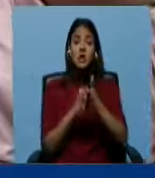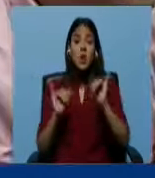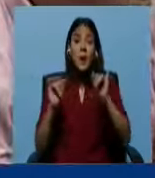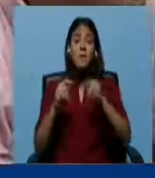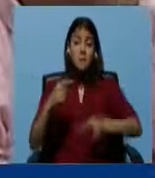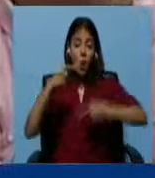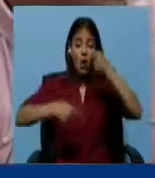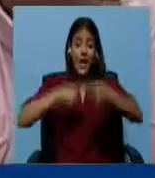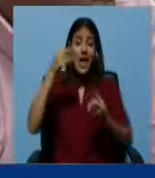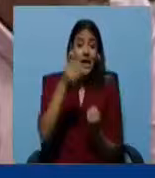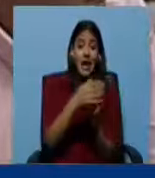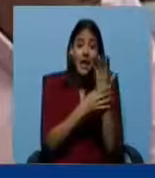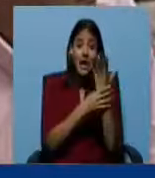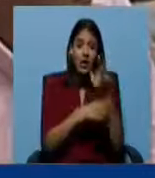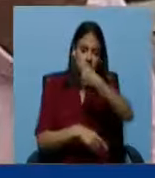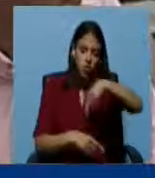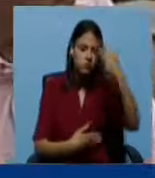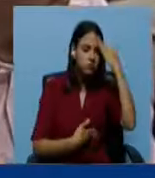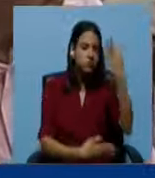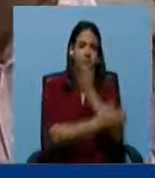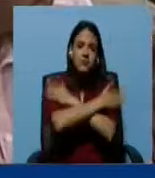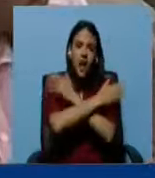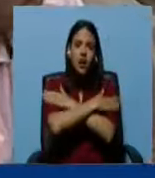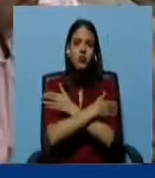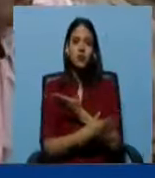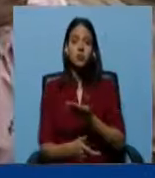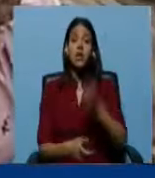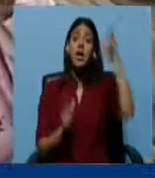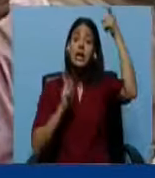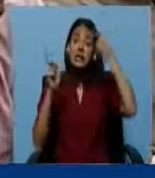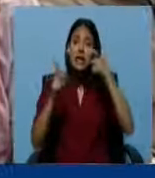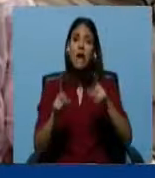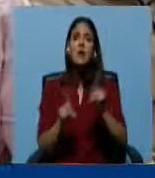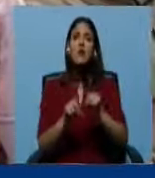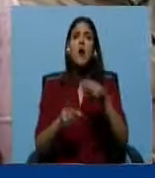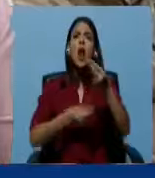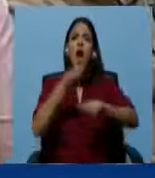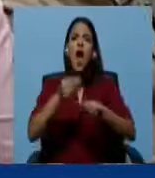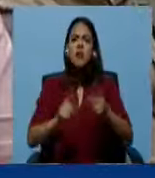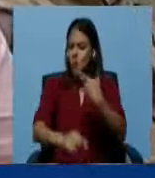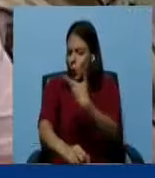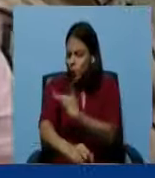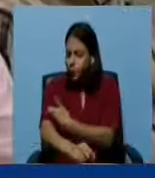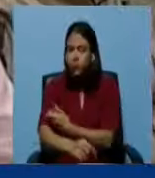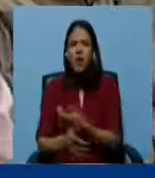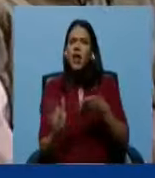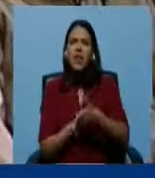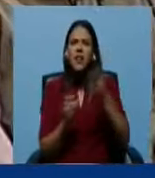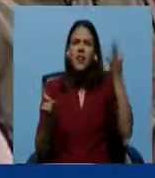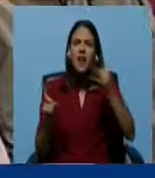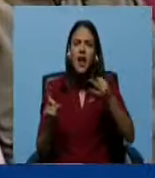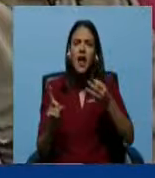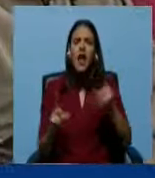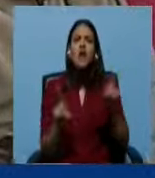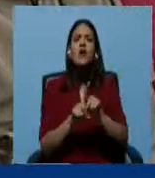precursora. Chávez nos vacunó con la mejor vacuna contra la